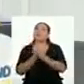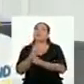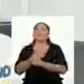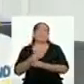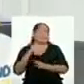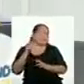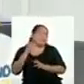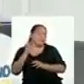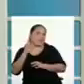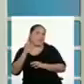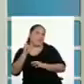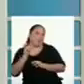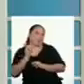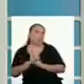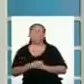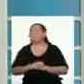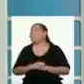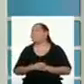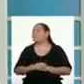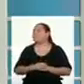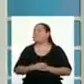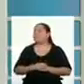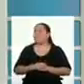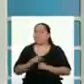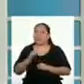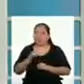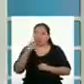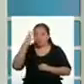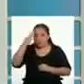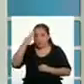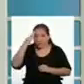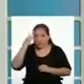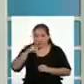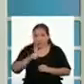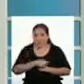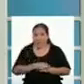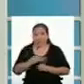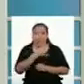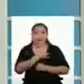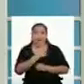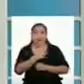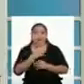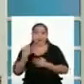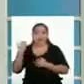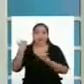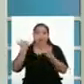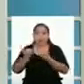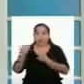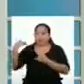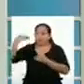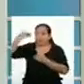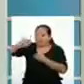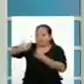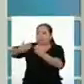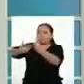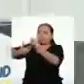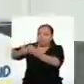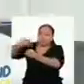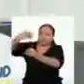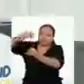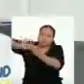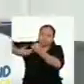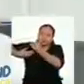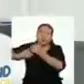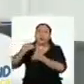Virgo. Asentente en cáncer. ¿Te has dado cuenta que los años que has cumplido hasta hoy representan una progresión de números?